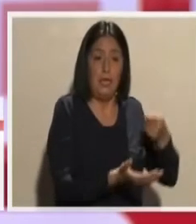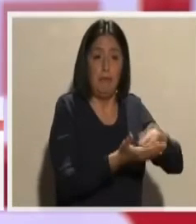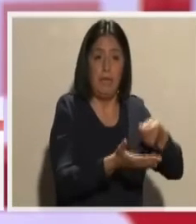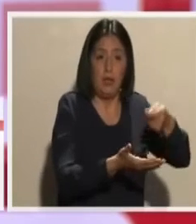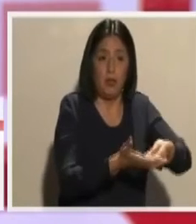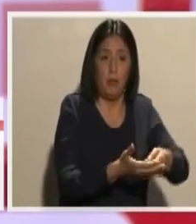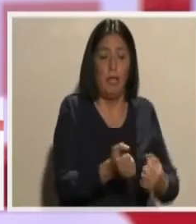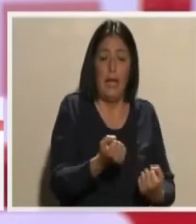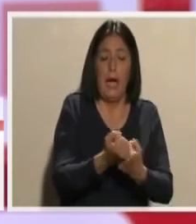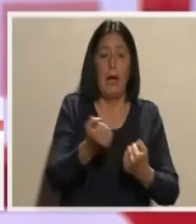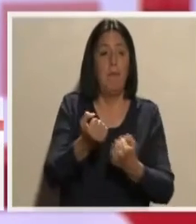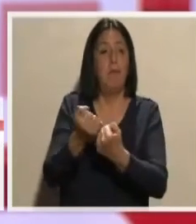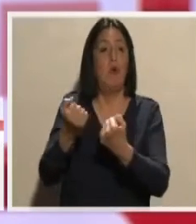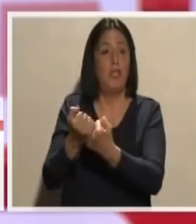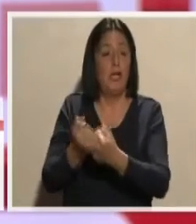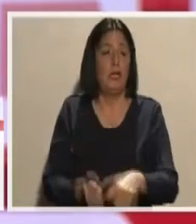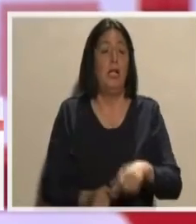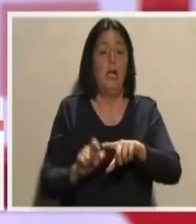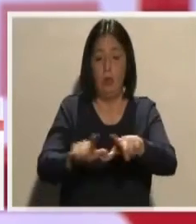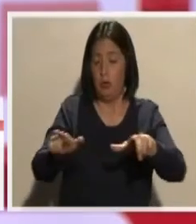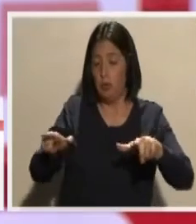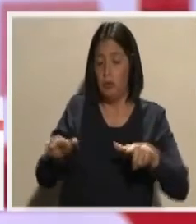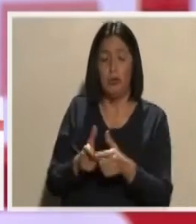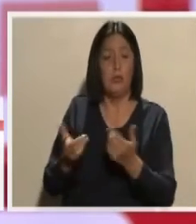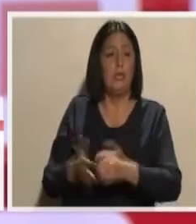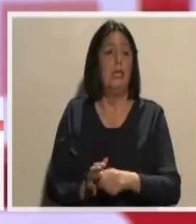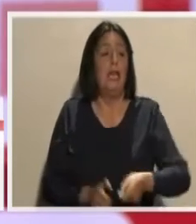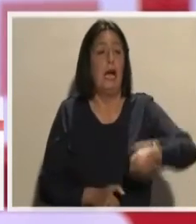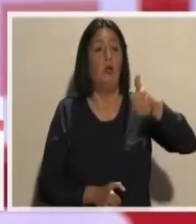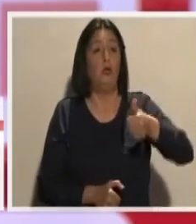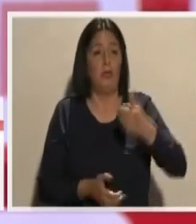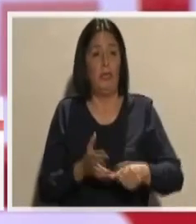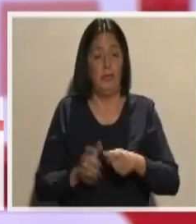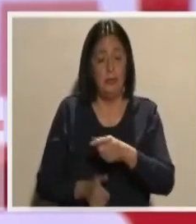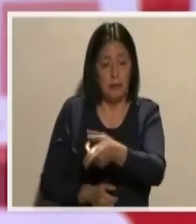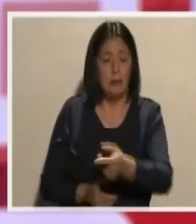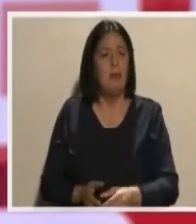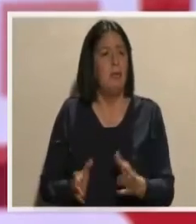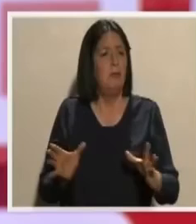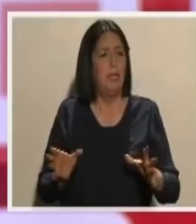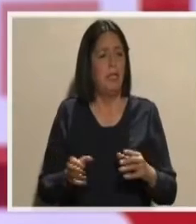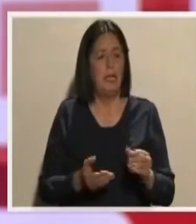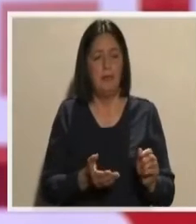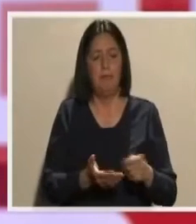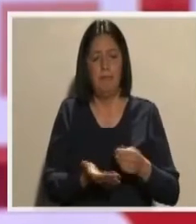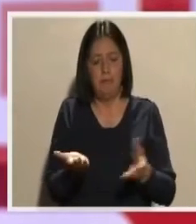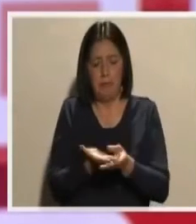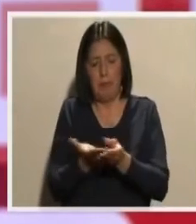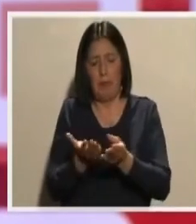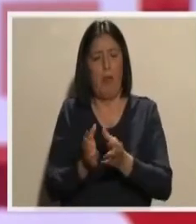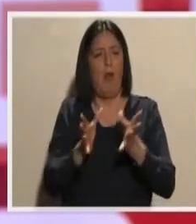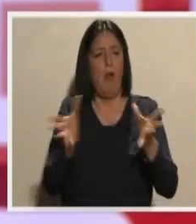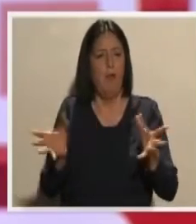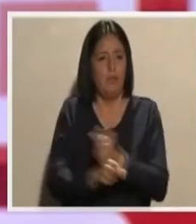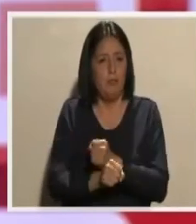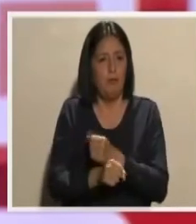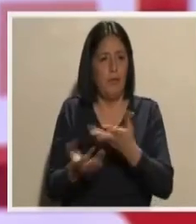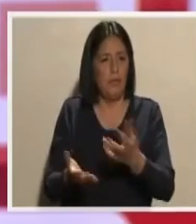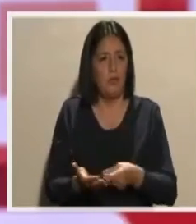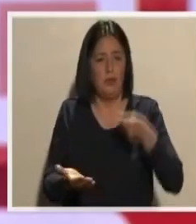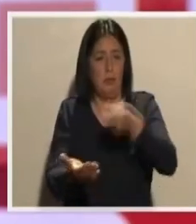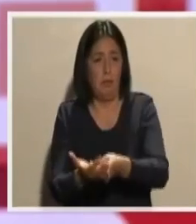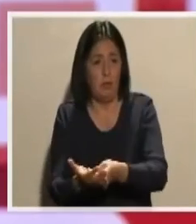sectores y autoridades nacionales en la simplificación de procedimientos de inversión. En lugar